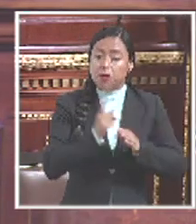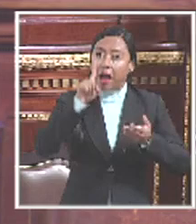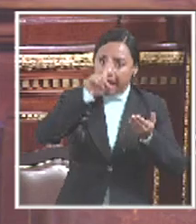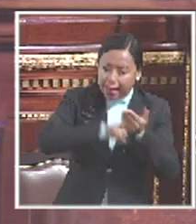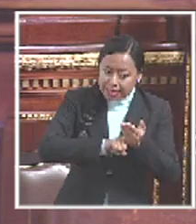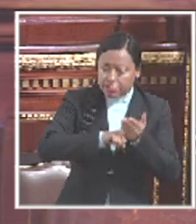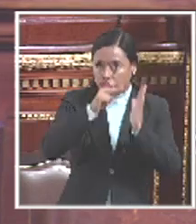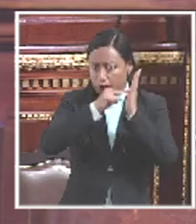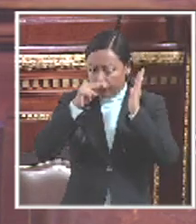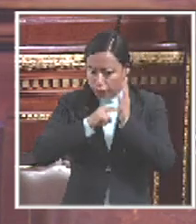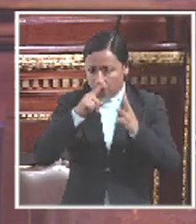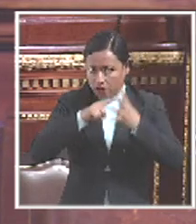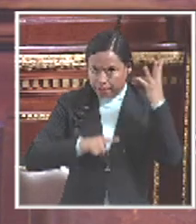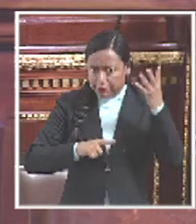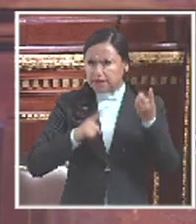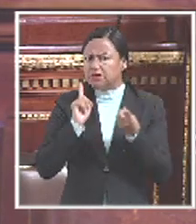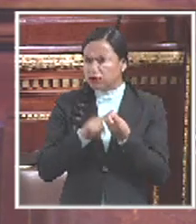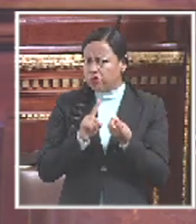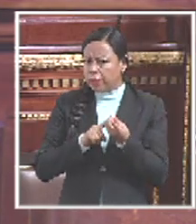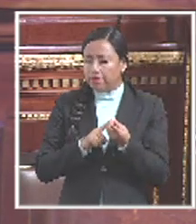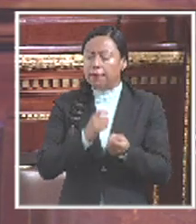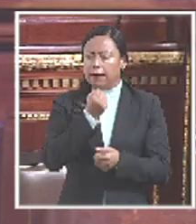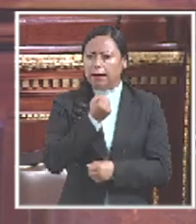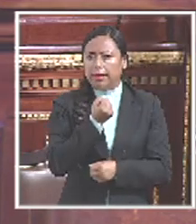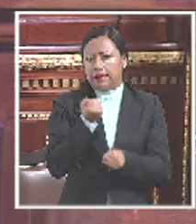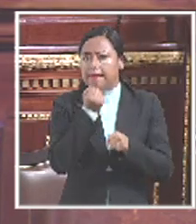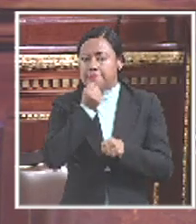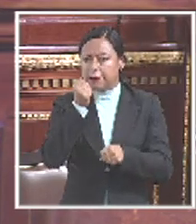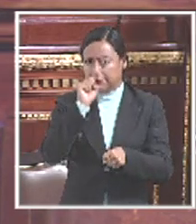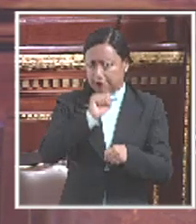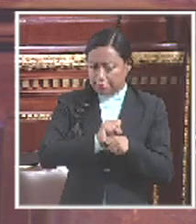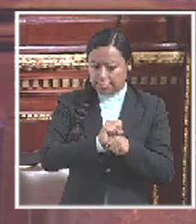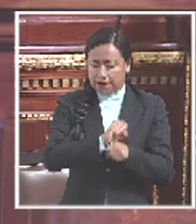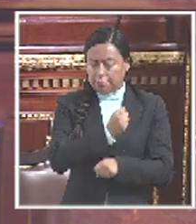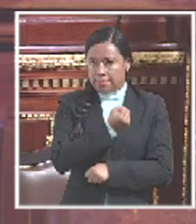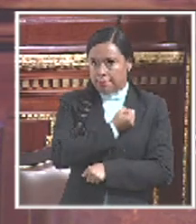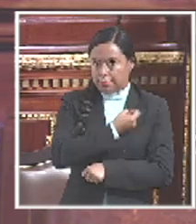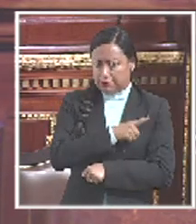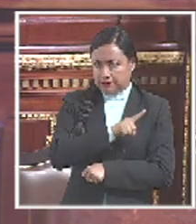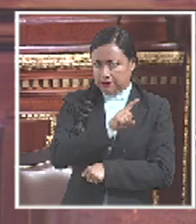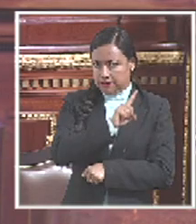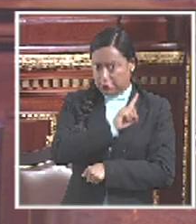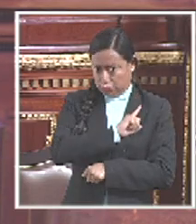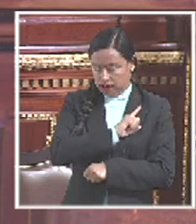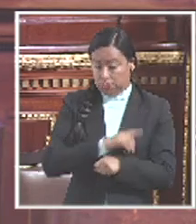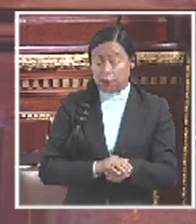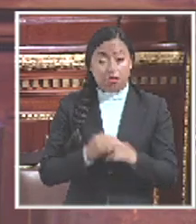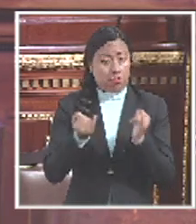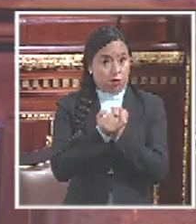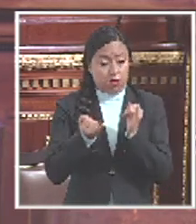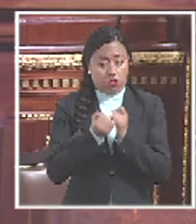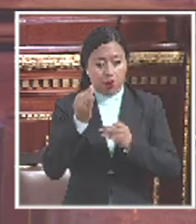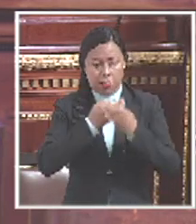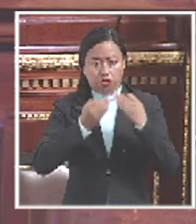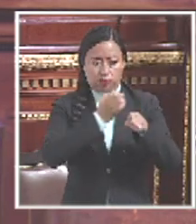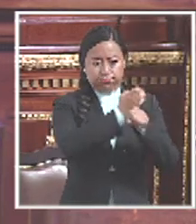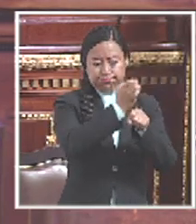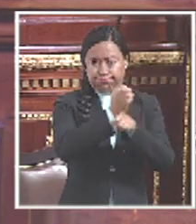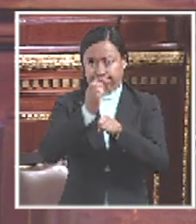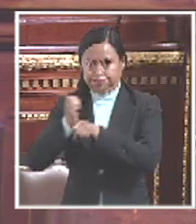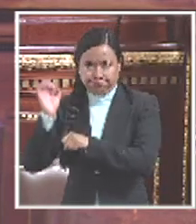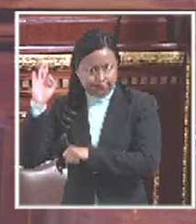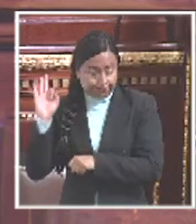de la Secretaría de Salud, pero también en la normativa de todas las entidades federativas.